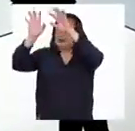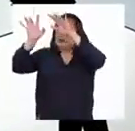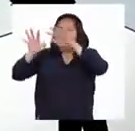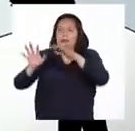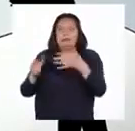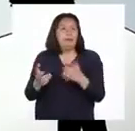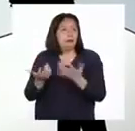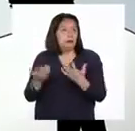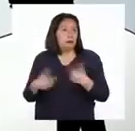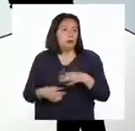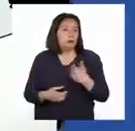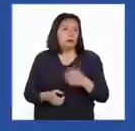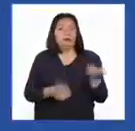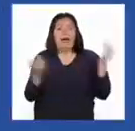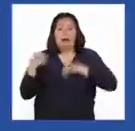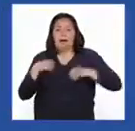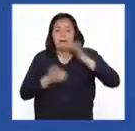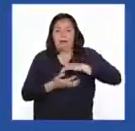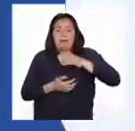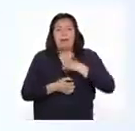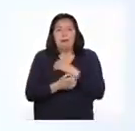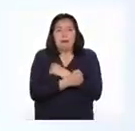que abrigarse y cuidarse más.